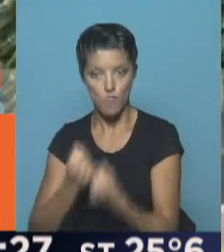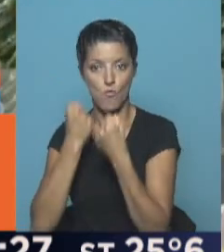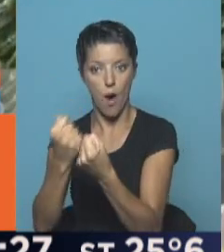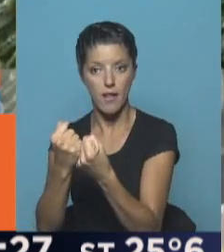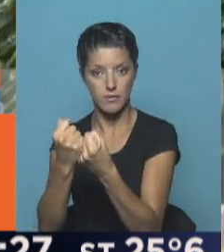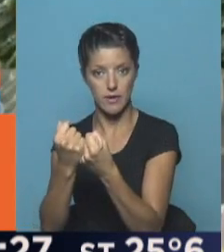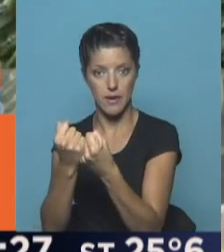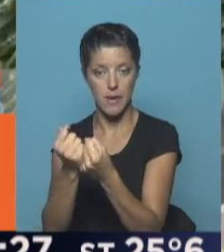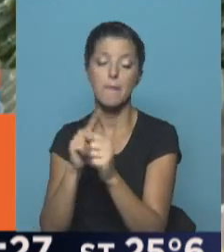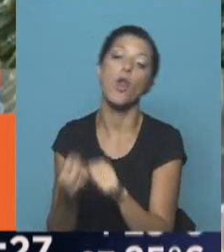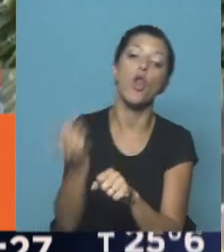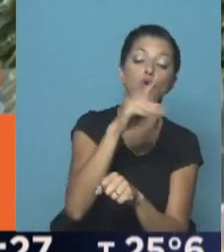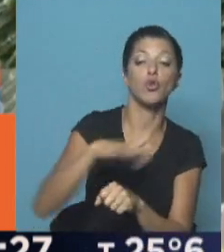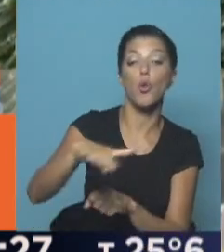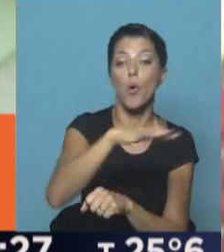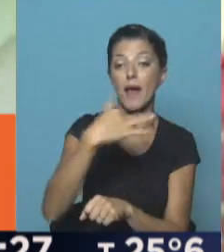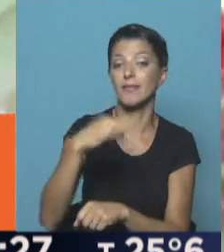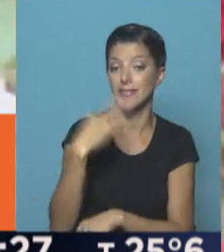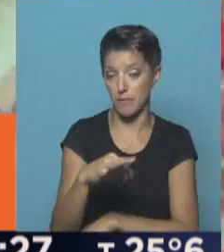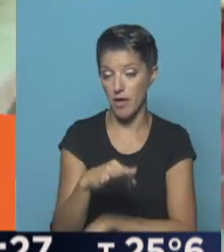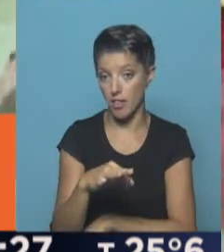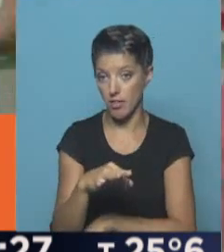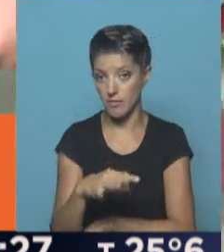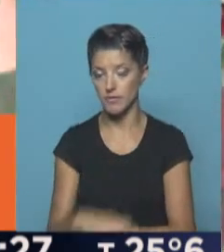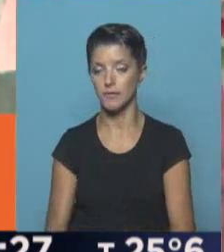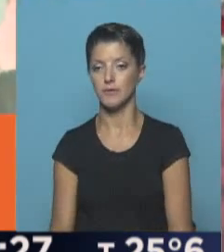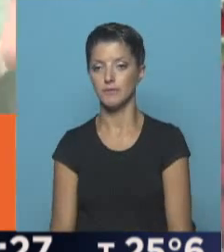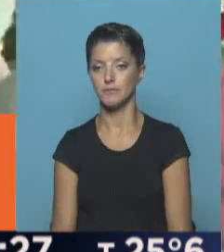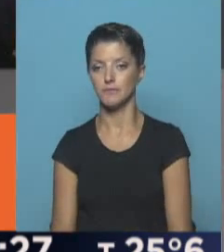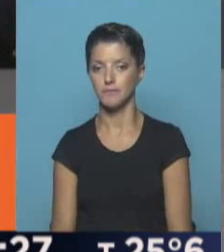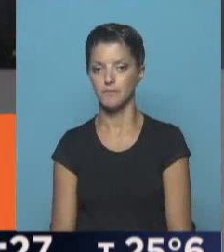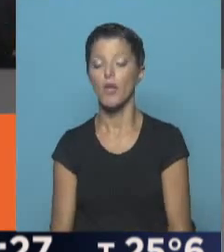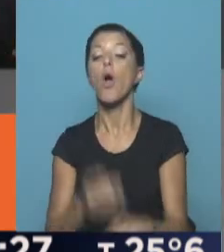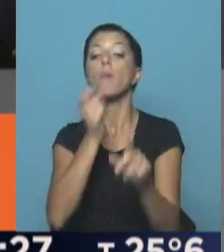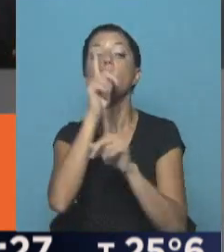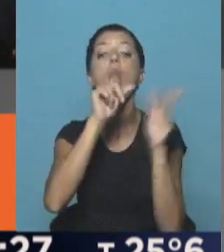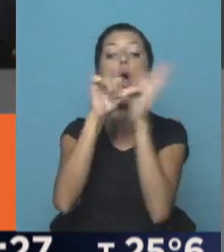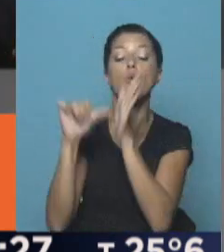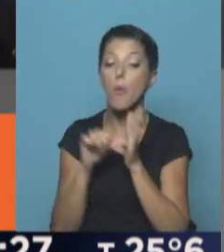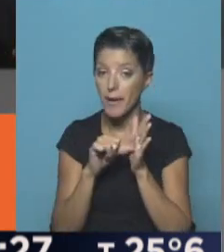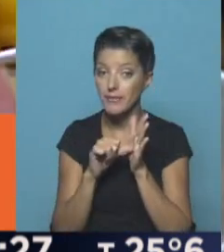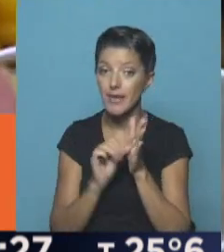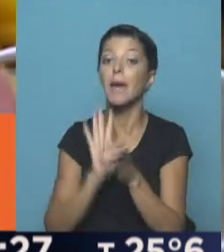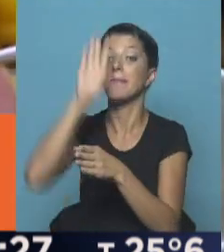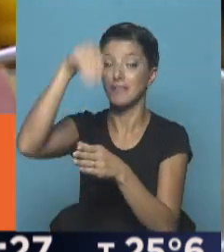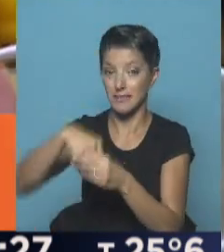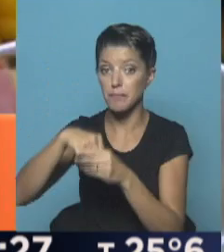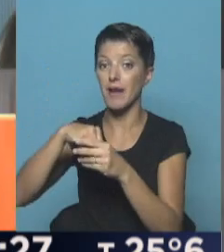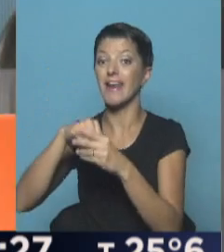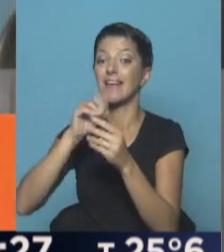militar en otros escenarios, particularmente los escenarios donde están países que participan en los ataques en